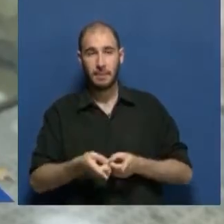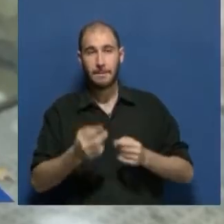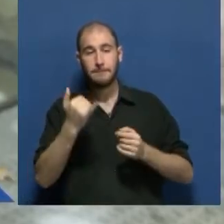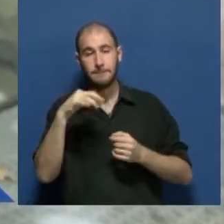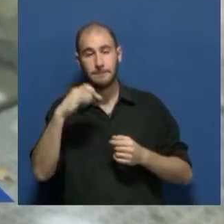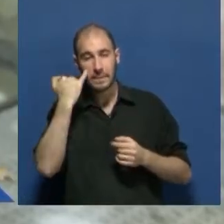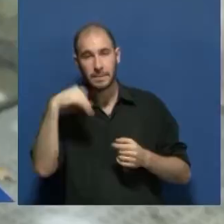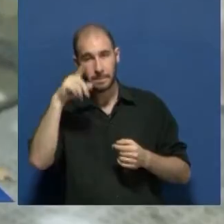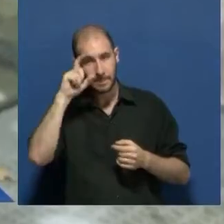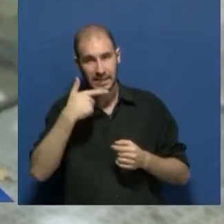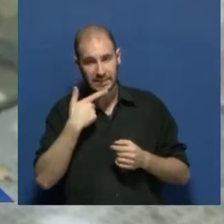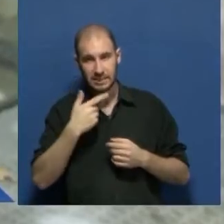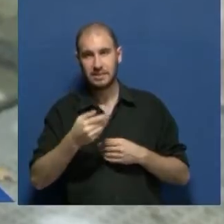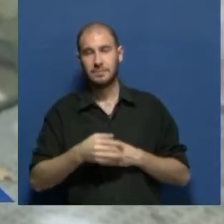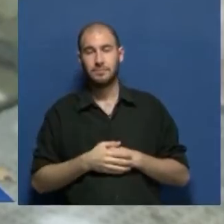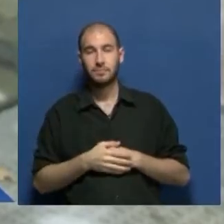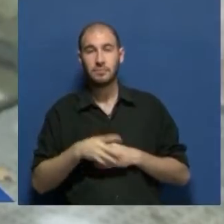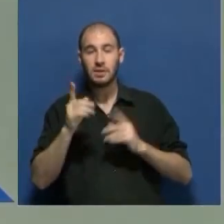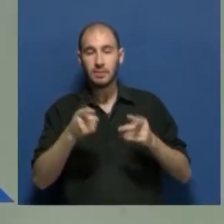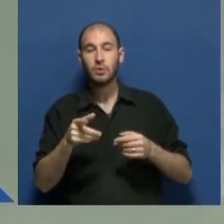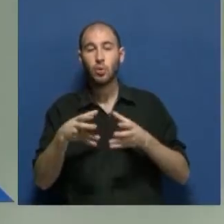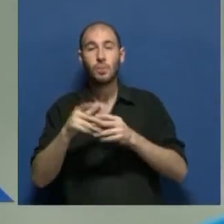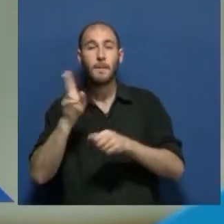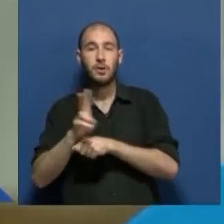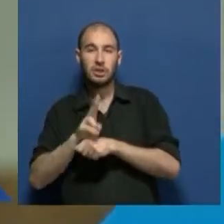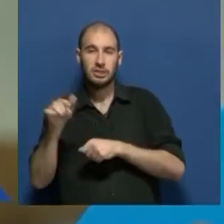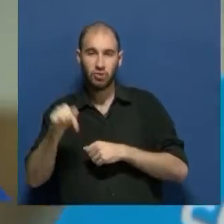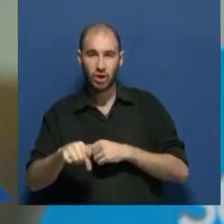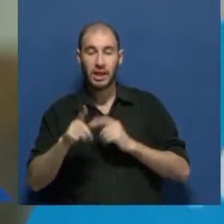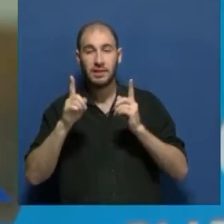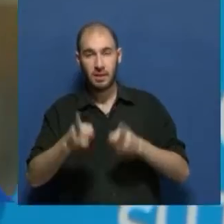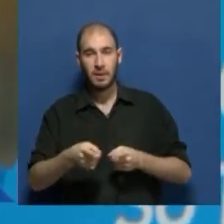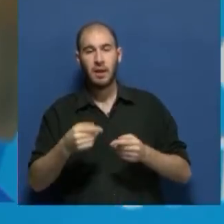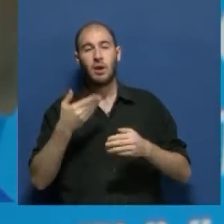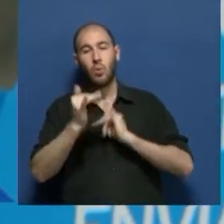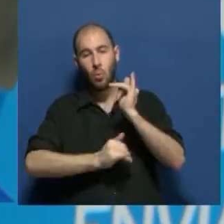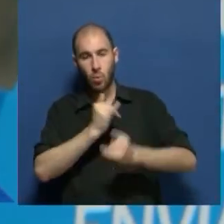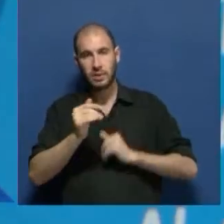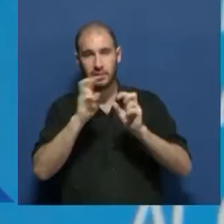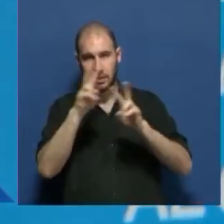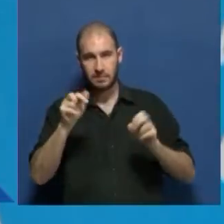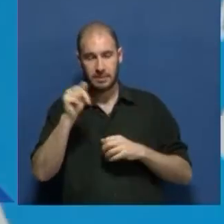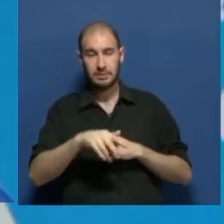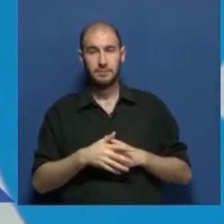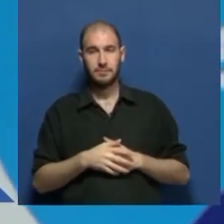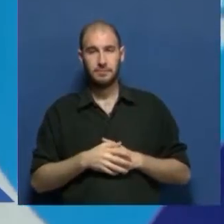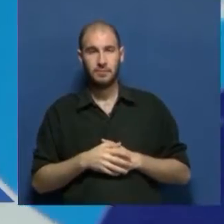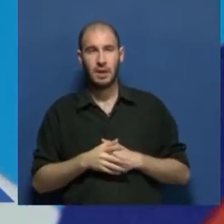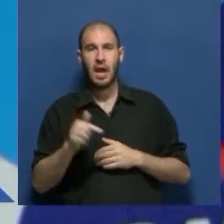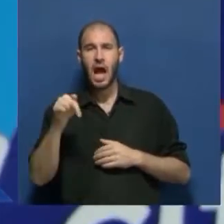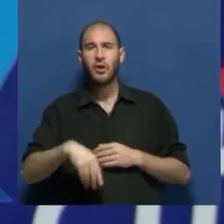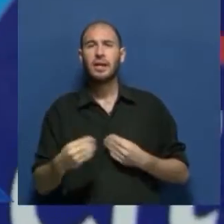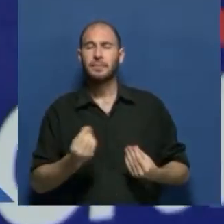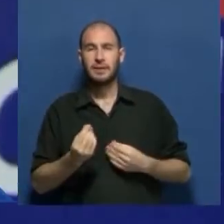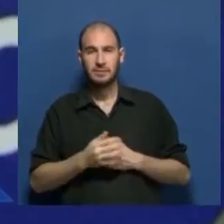PYME, y bueno, sé que Protectora también estaba haciendo algunos planteos con respecto a esto. ¿Cuál es la